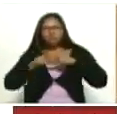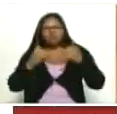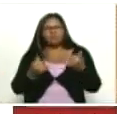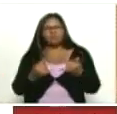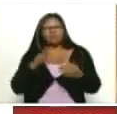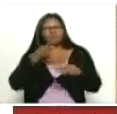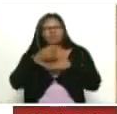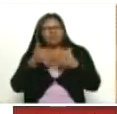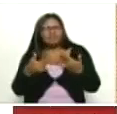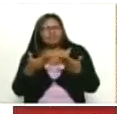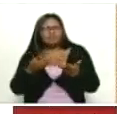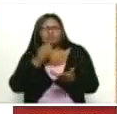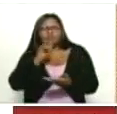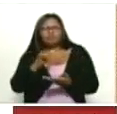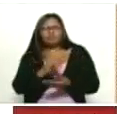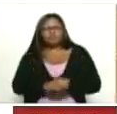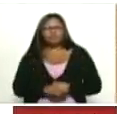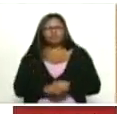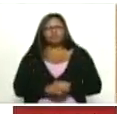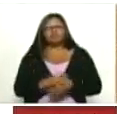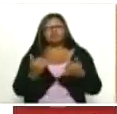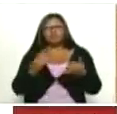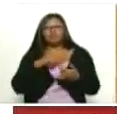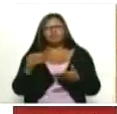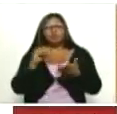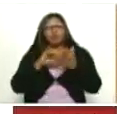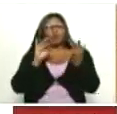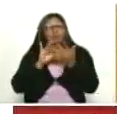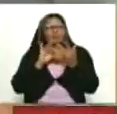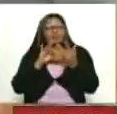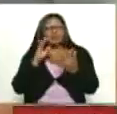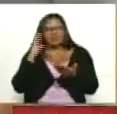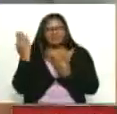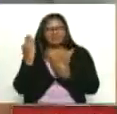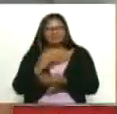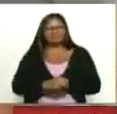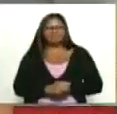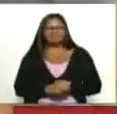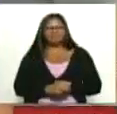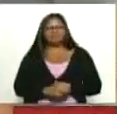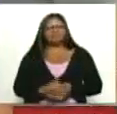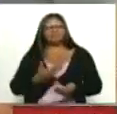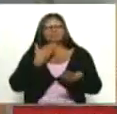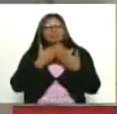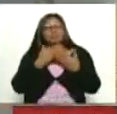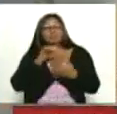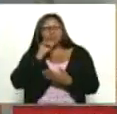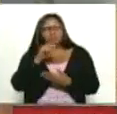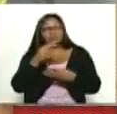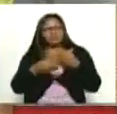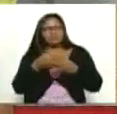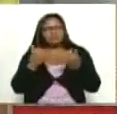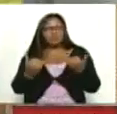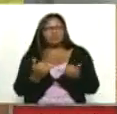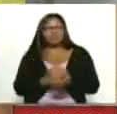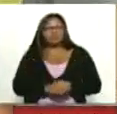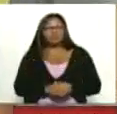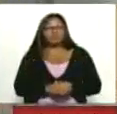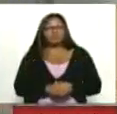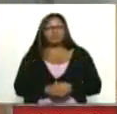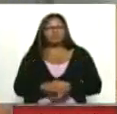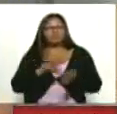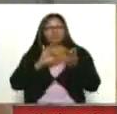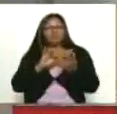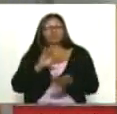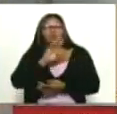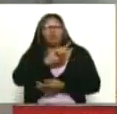llevarles a ustedes toda la información pertinente. Por el momento nosotros retornamos el pase al estudio, adelante. Marianita, gracias. Información que se genera a esta hora en vivo y directo,